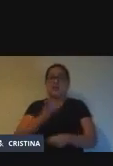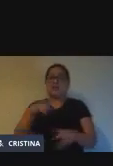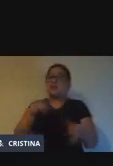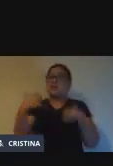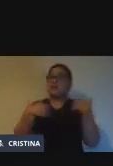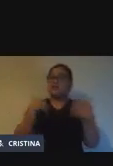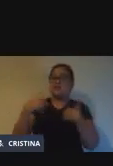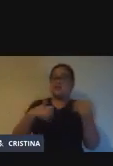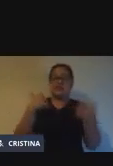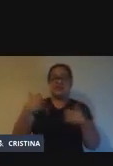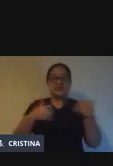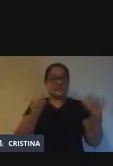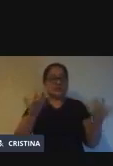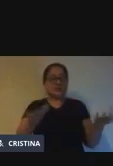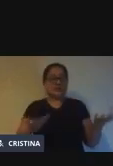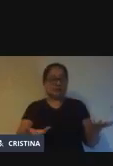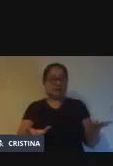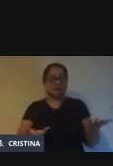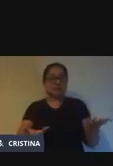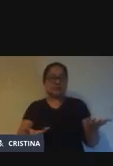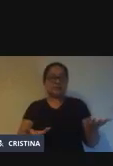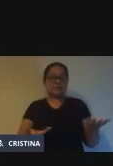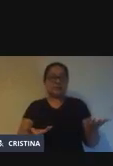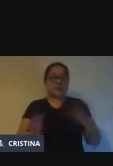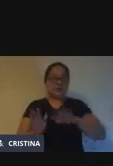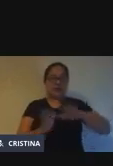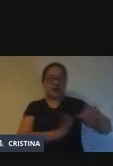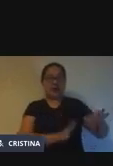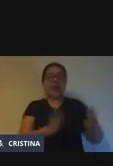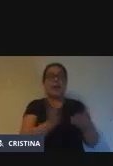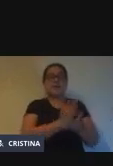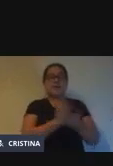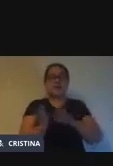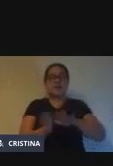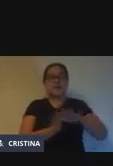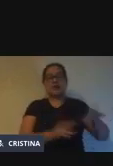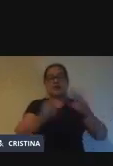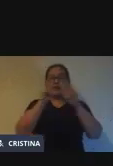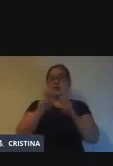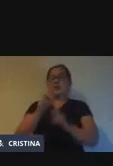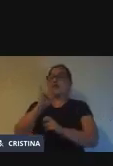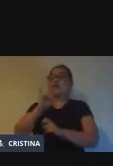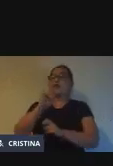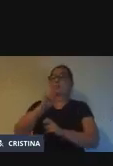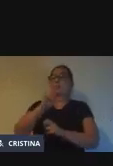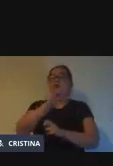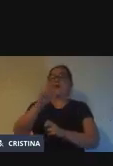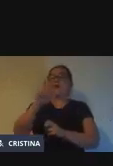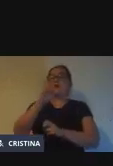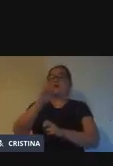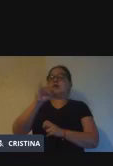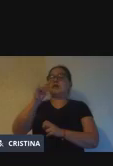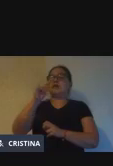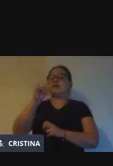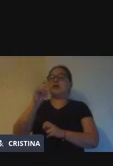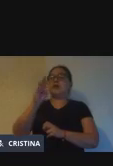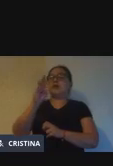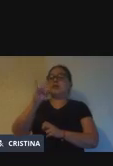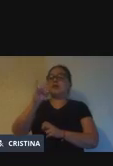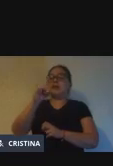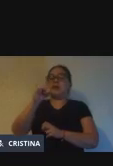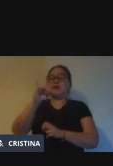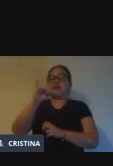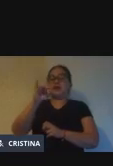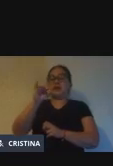La irritabilidad tiene que ver, vamos a hacer un poquito de lado lo de las emociones y explicar un poco lo de la irritabilidad. Y